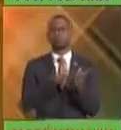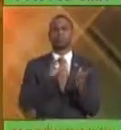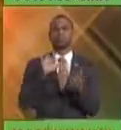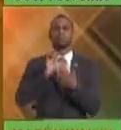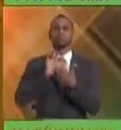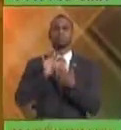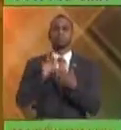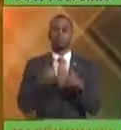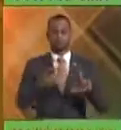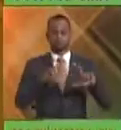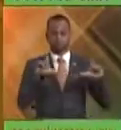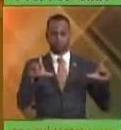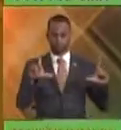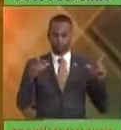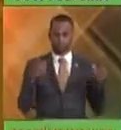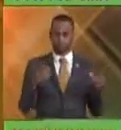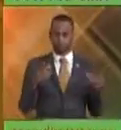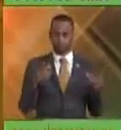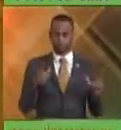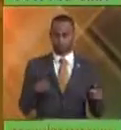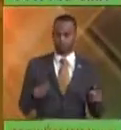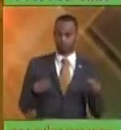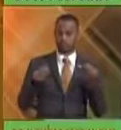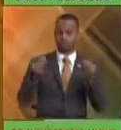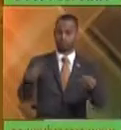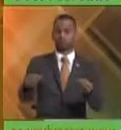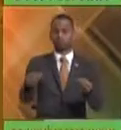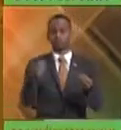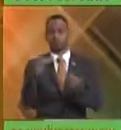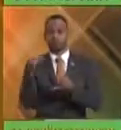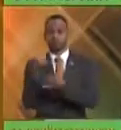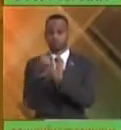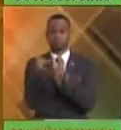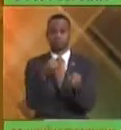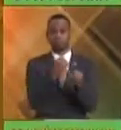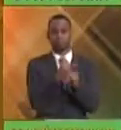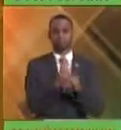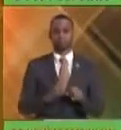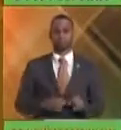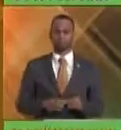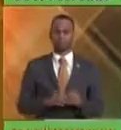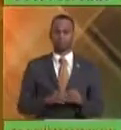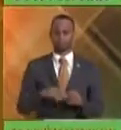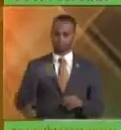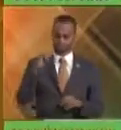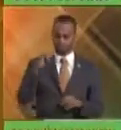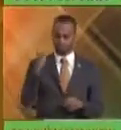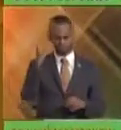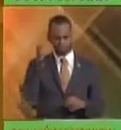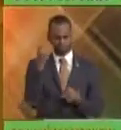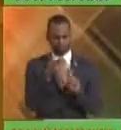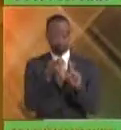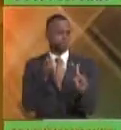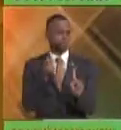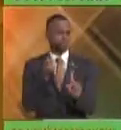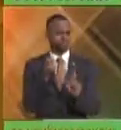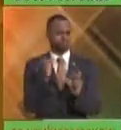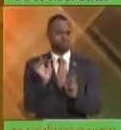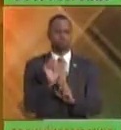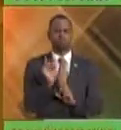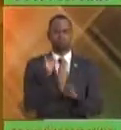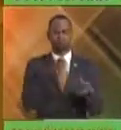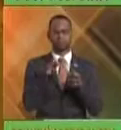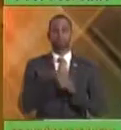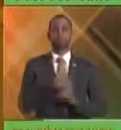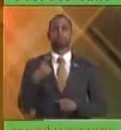físico es una placa que vamos a entregar a las instituciones cuento un poquito de dónde viene para que entendamos lo que es el sello en el